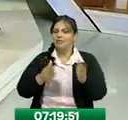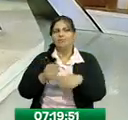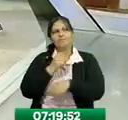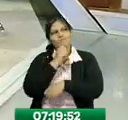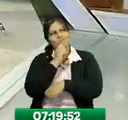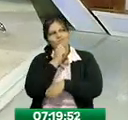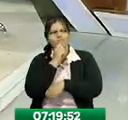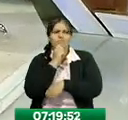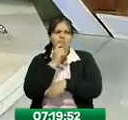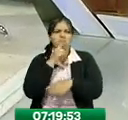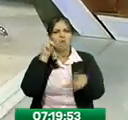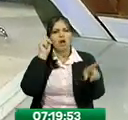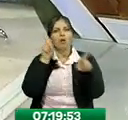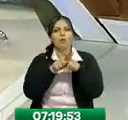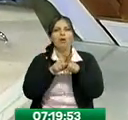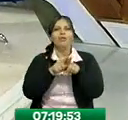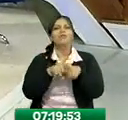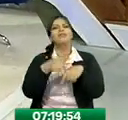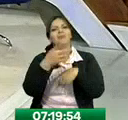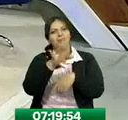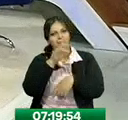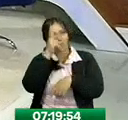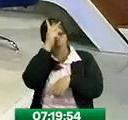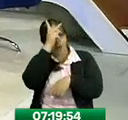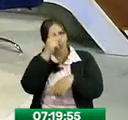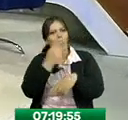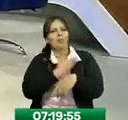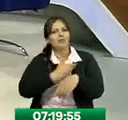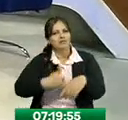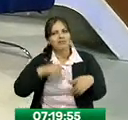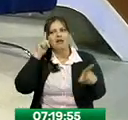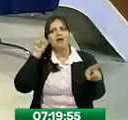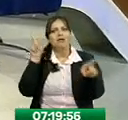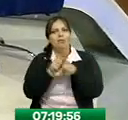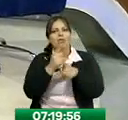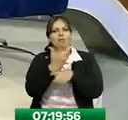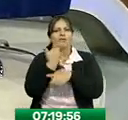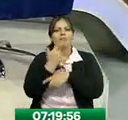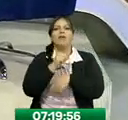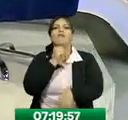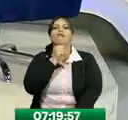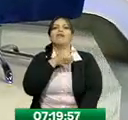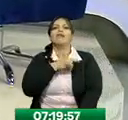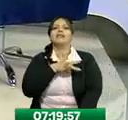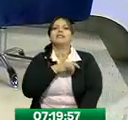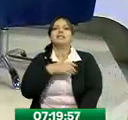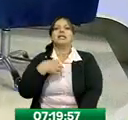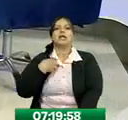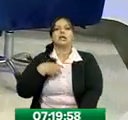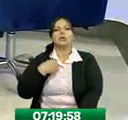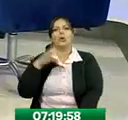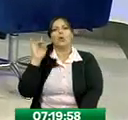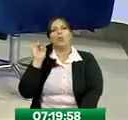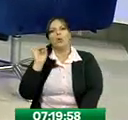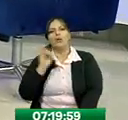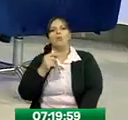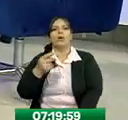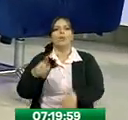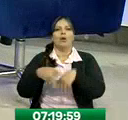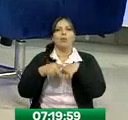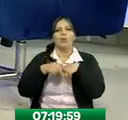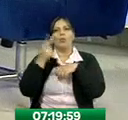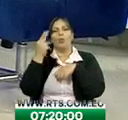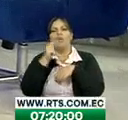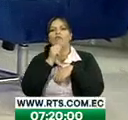muy válido de poder concretar en las diferentes naciones suramericanas esta posibilidad, en el caso específico de Ecuador, ¿tiene Ecuador